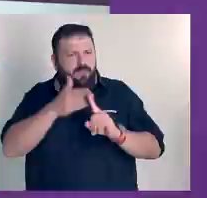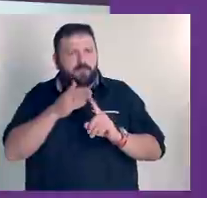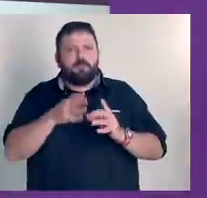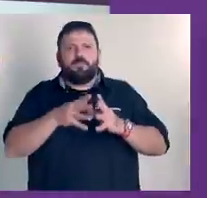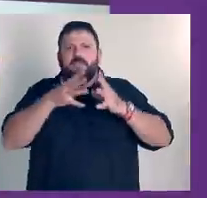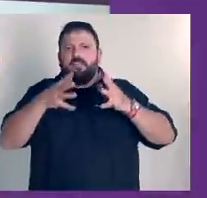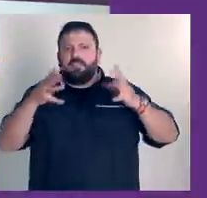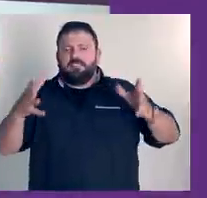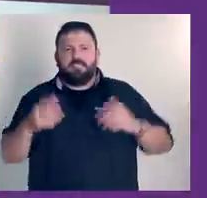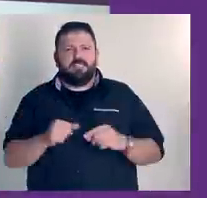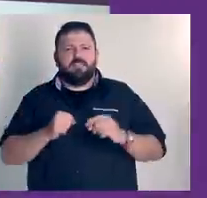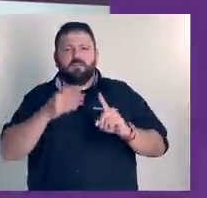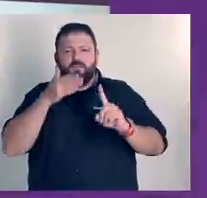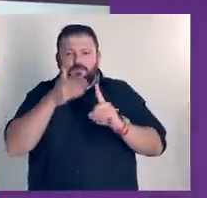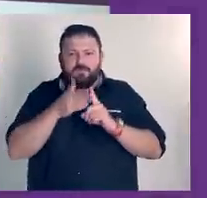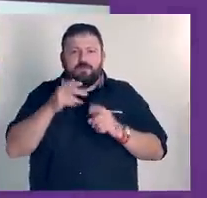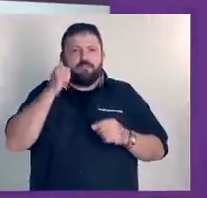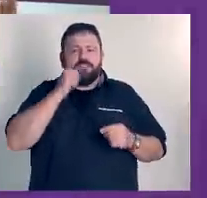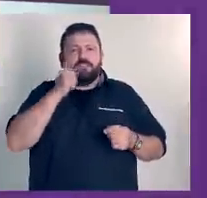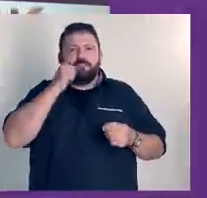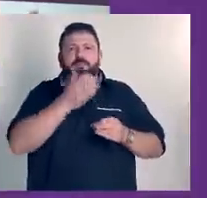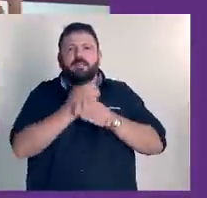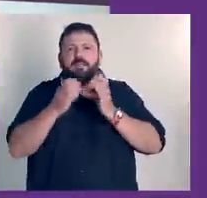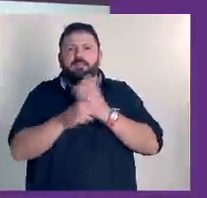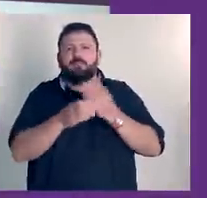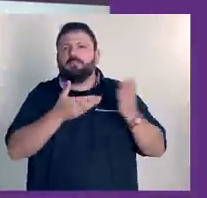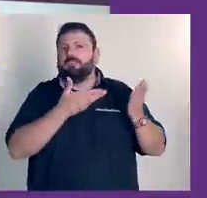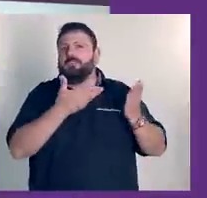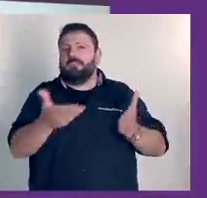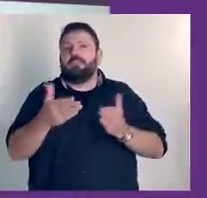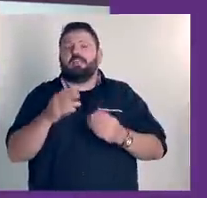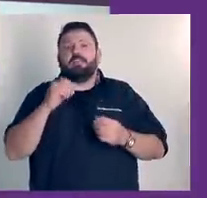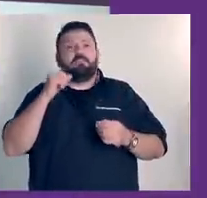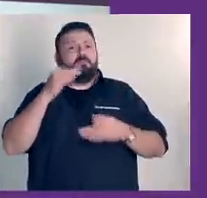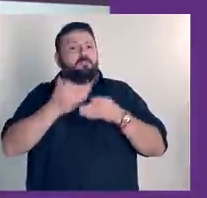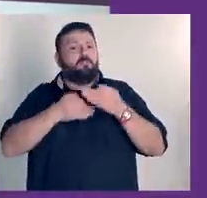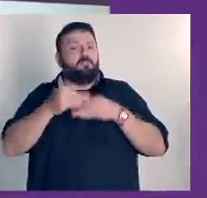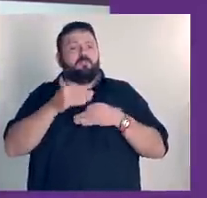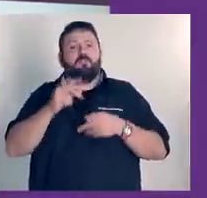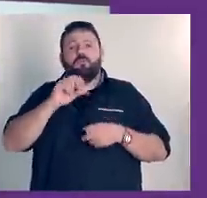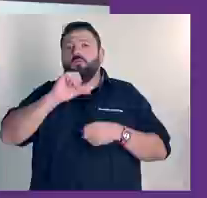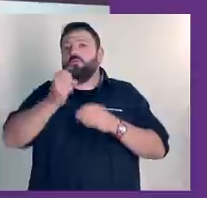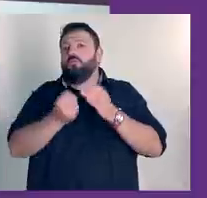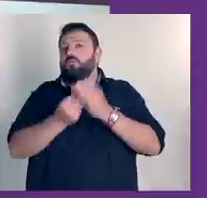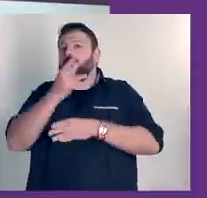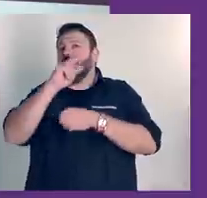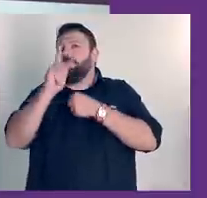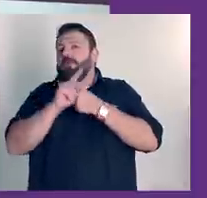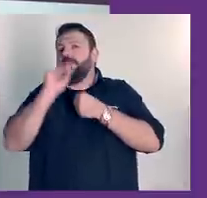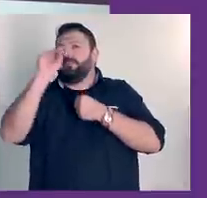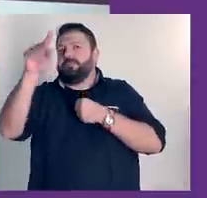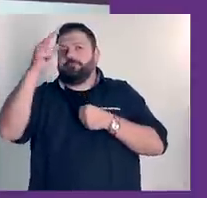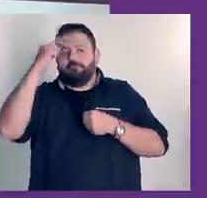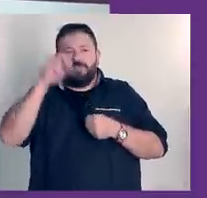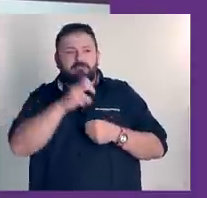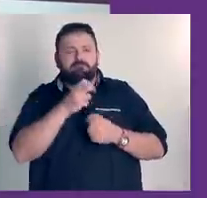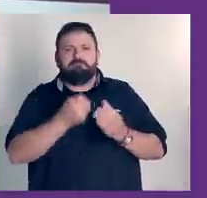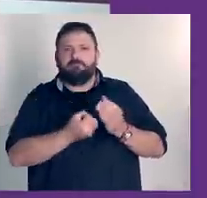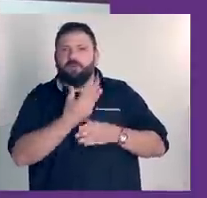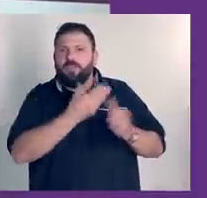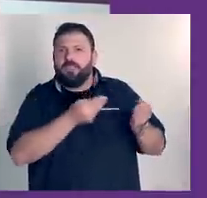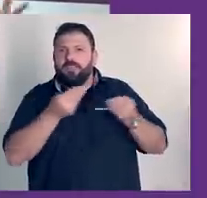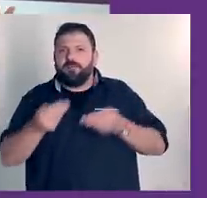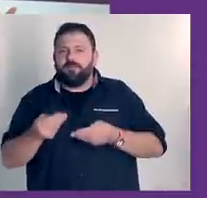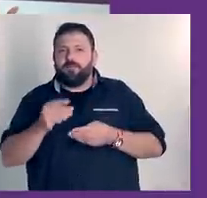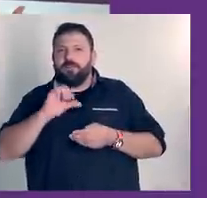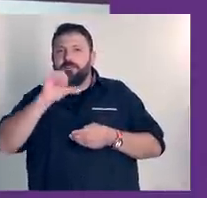enfoquémonos a las cosas que van llegando, y que tú les traigas a dos países un nuevo lanzamiento, pues obviamente para ellos va a ser algo espectacular,